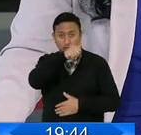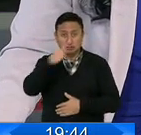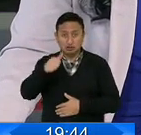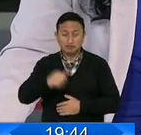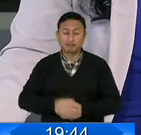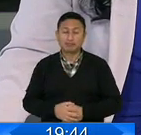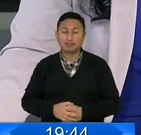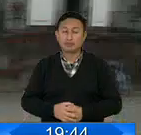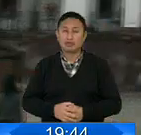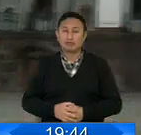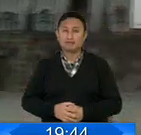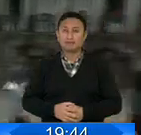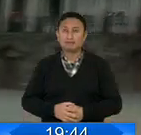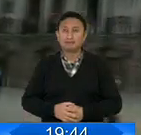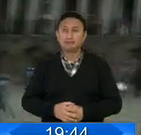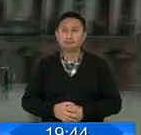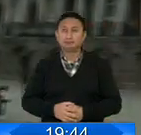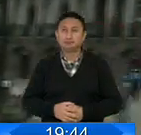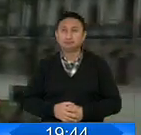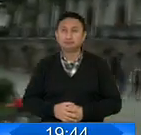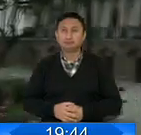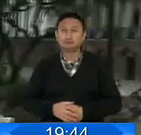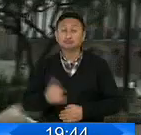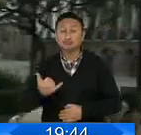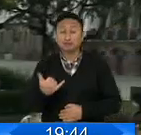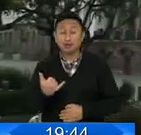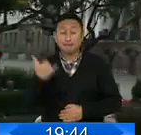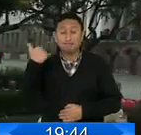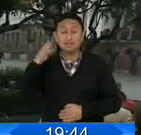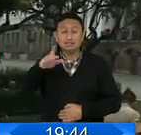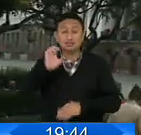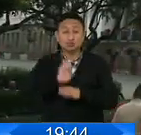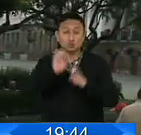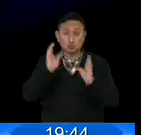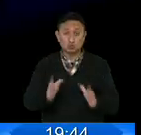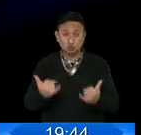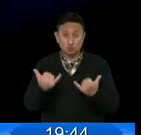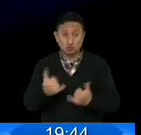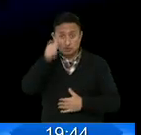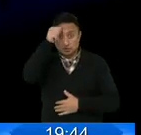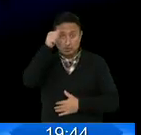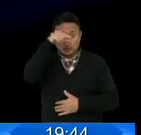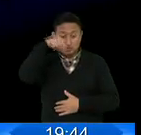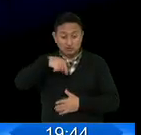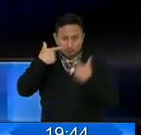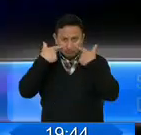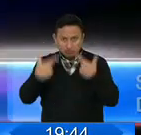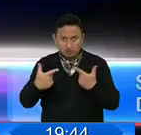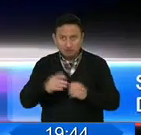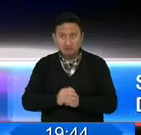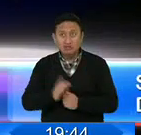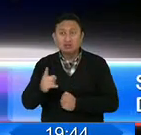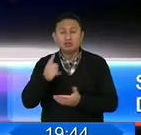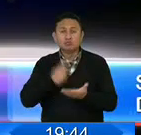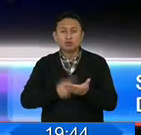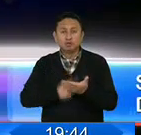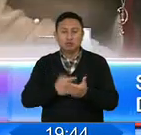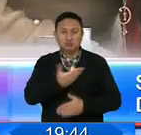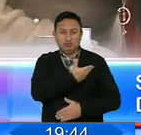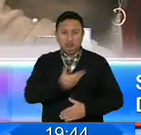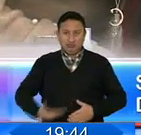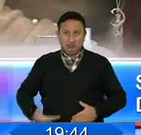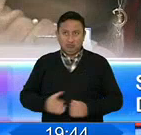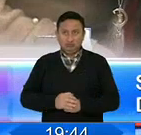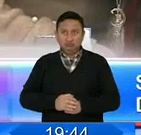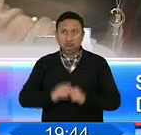nacional. Sin duda, la atención de la mayoría de los ecuatorianos de este domingo estará centrada en el debate presidencial, al